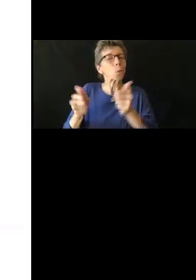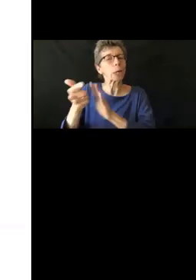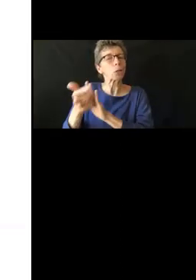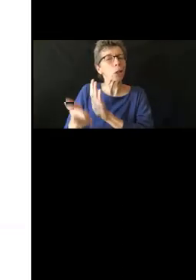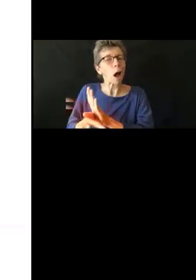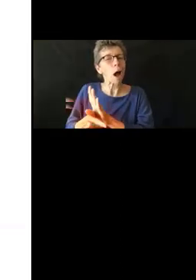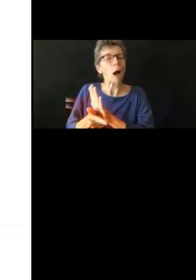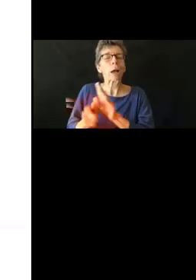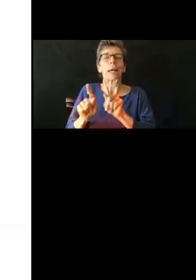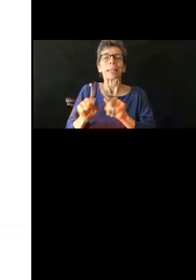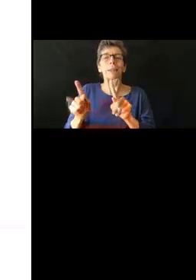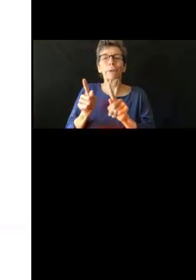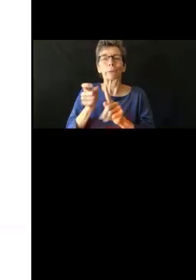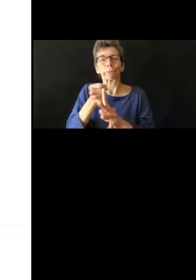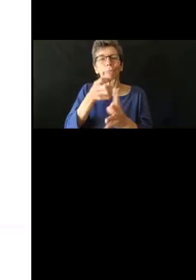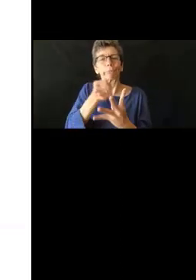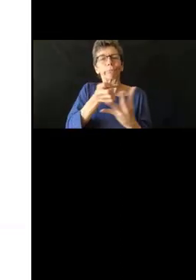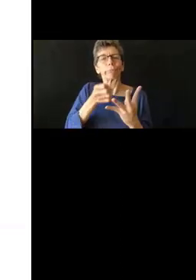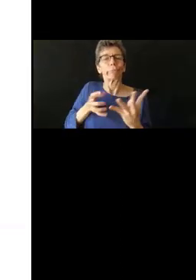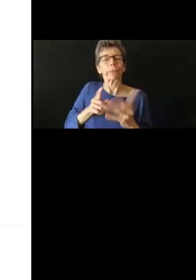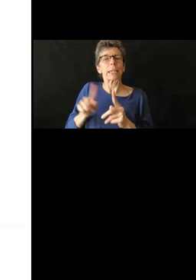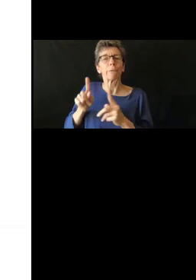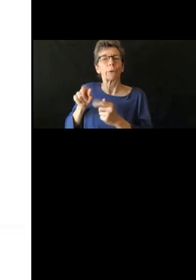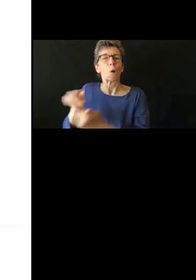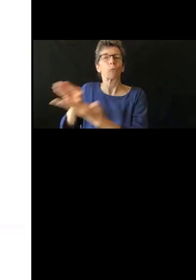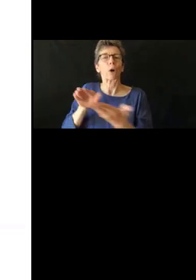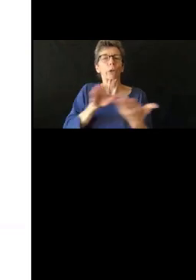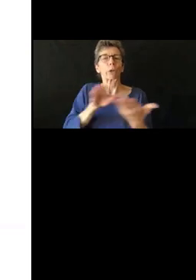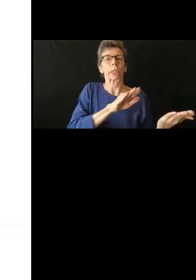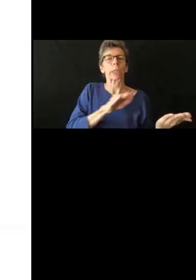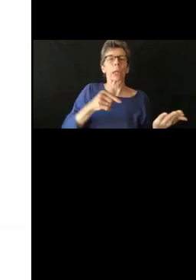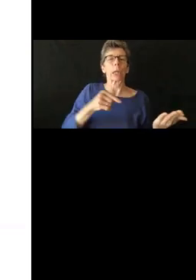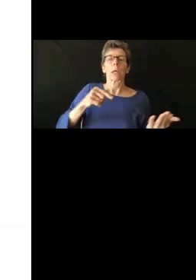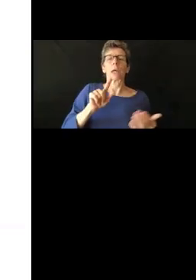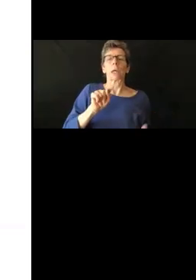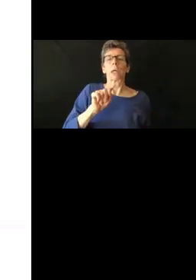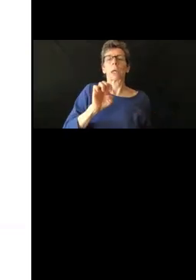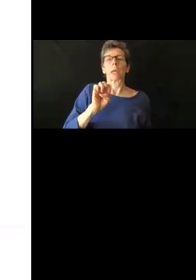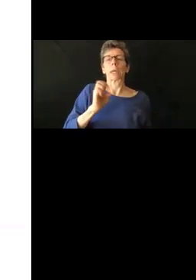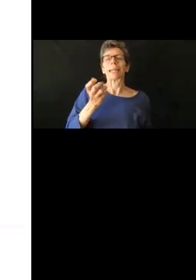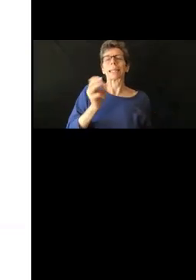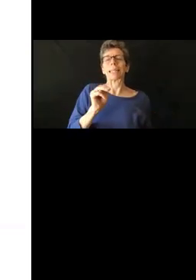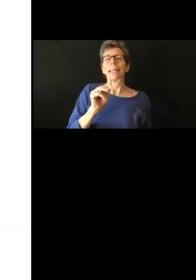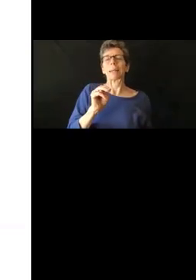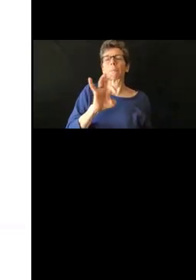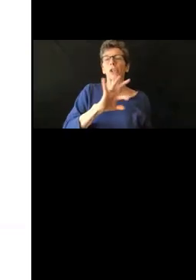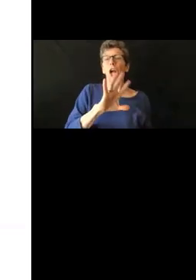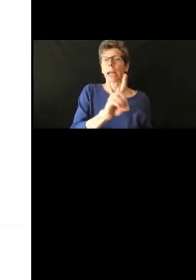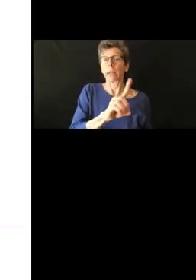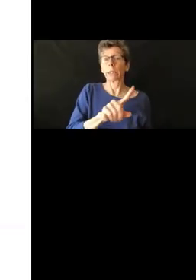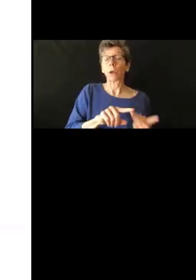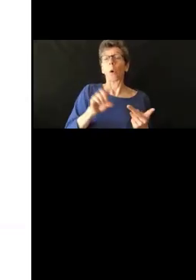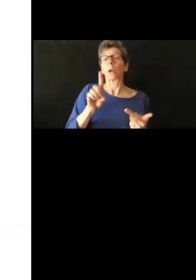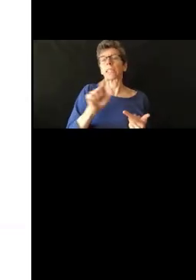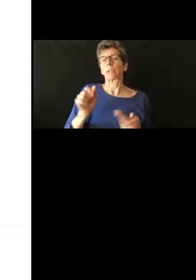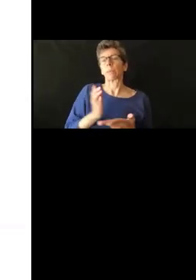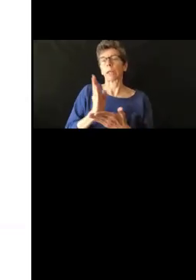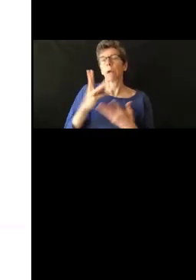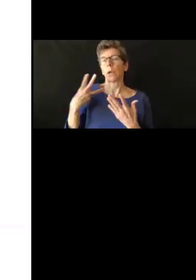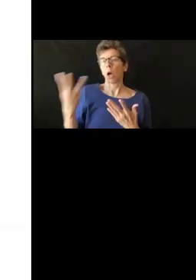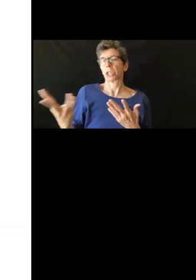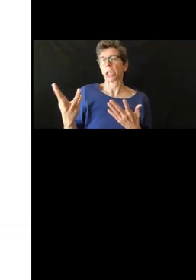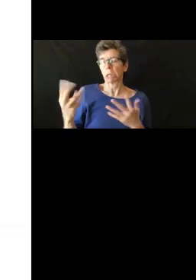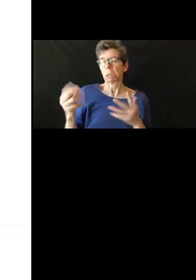para los intercesores y eso es algo que Team Child y NJB o otras organizaciones pueden trabajar con ustedes